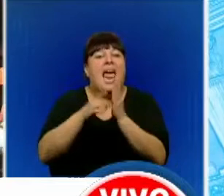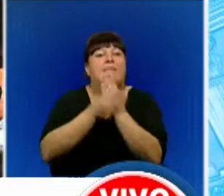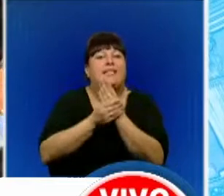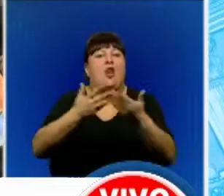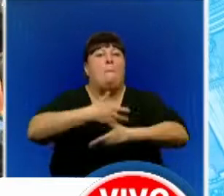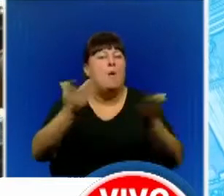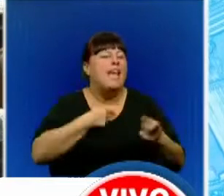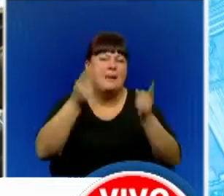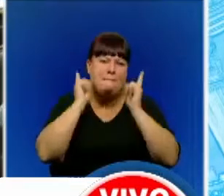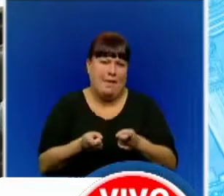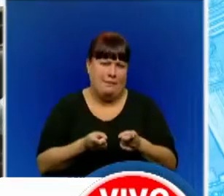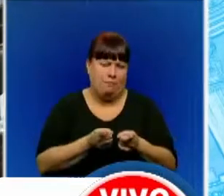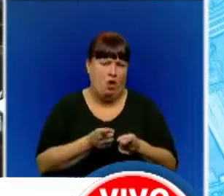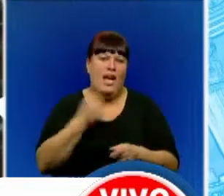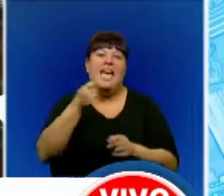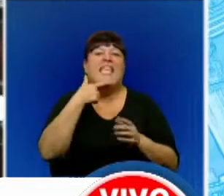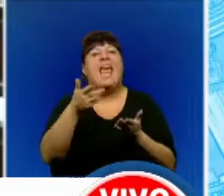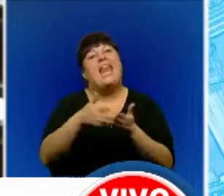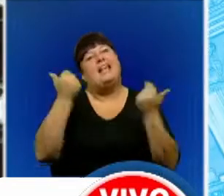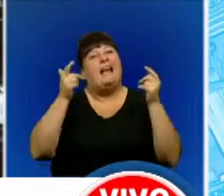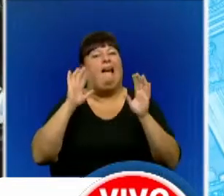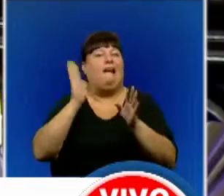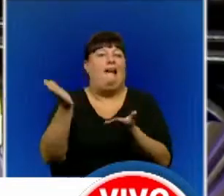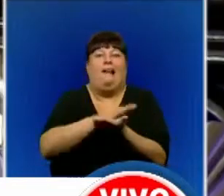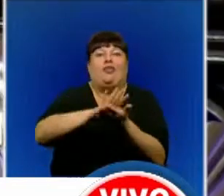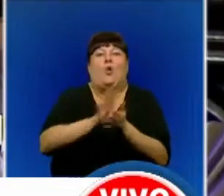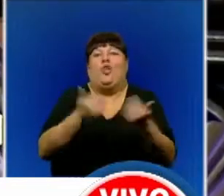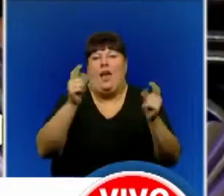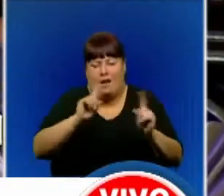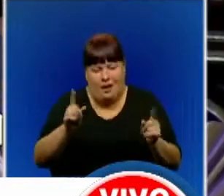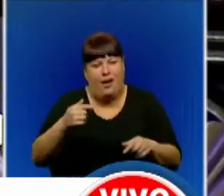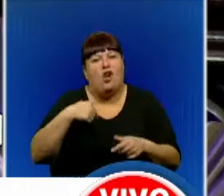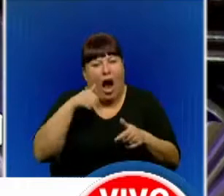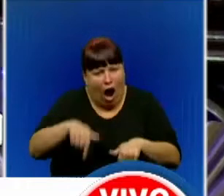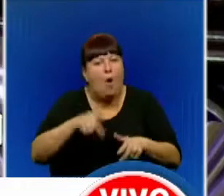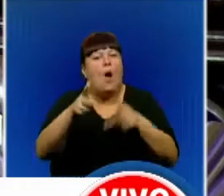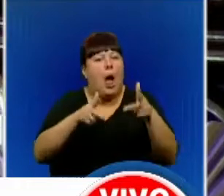Ministerio Público, en donde se lo quiere tomar por asalto.